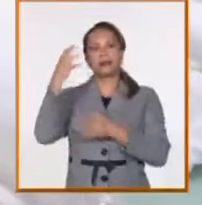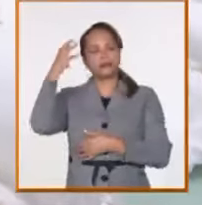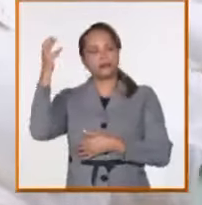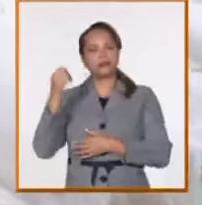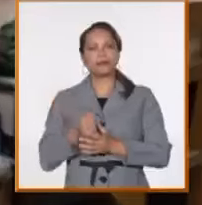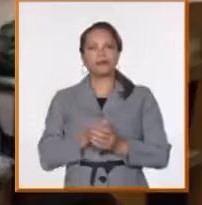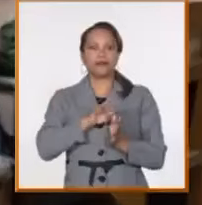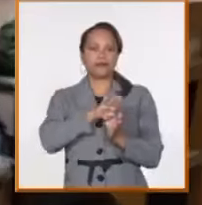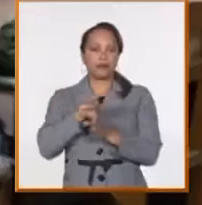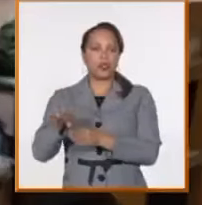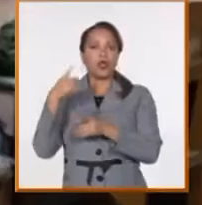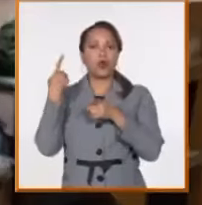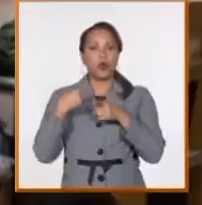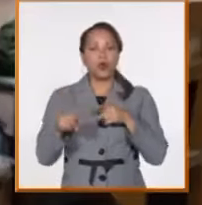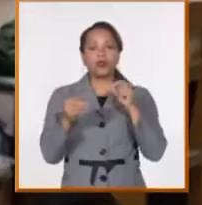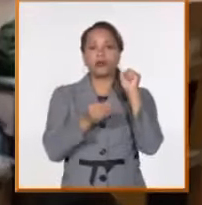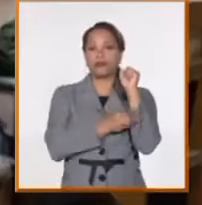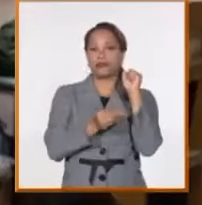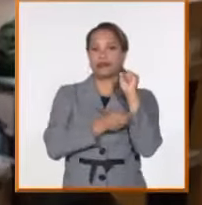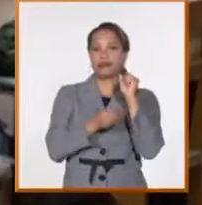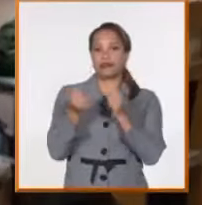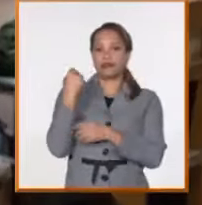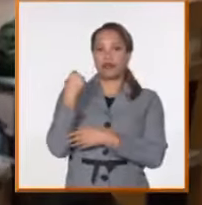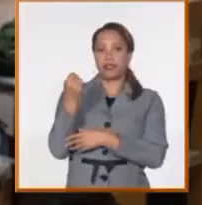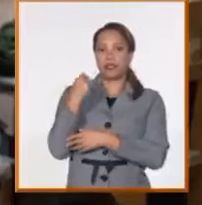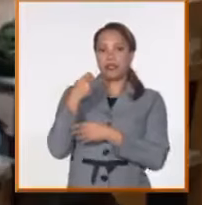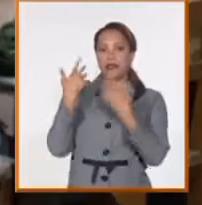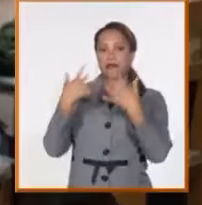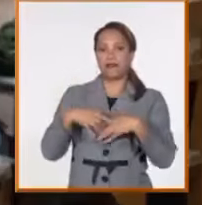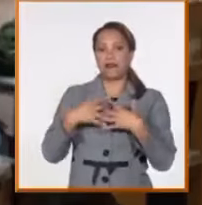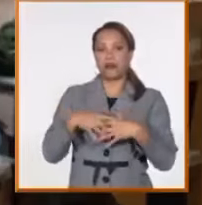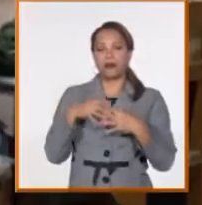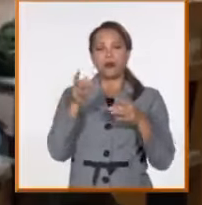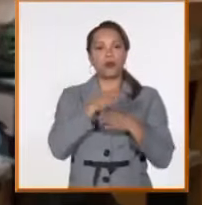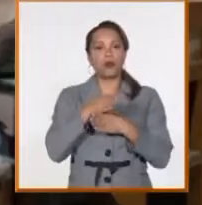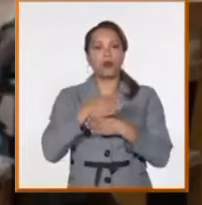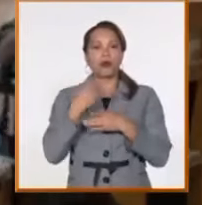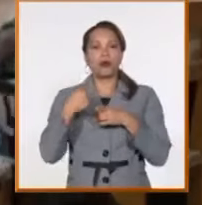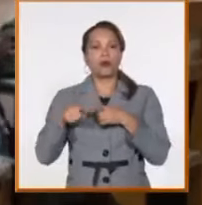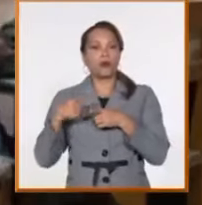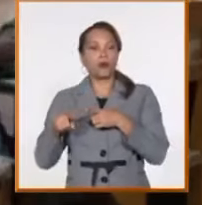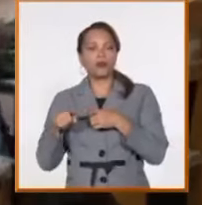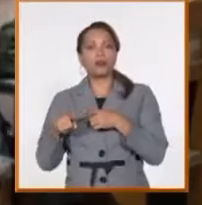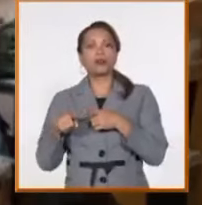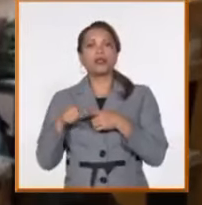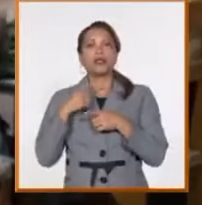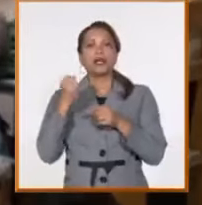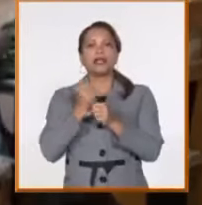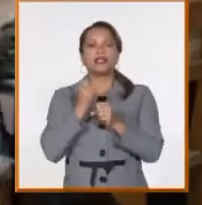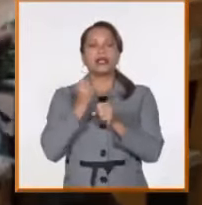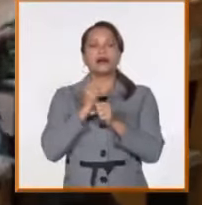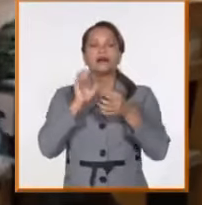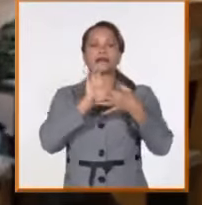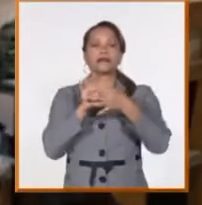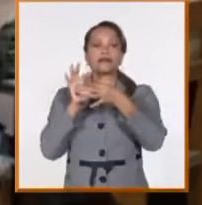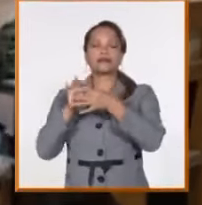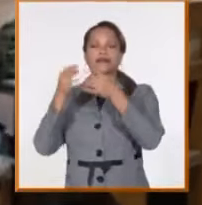la de las potencialidades que tiene esta fábrica como el resto de las de punt es el trabajo del encadenamiento